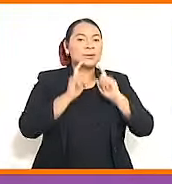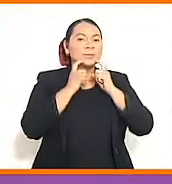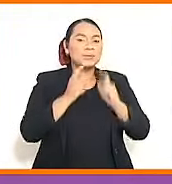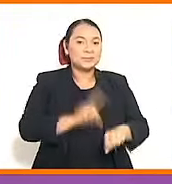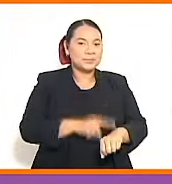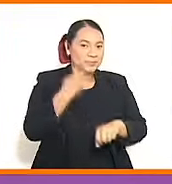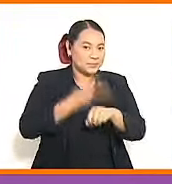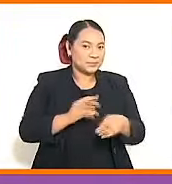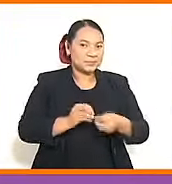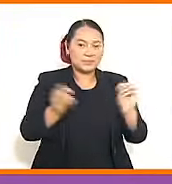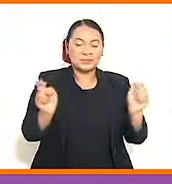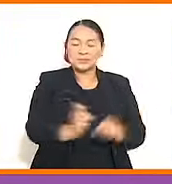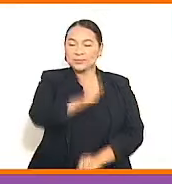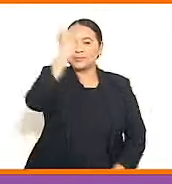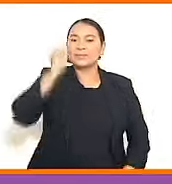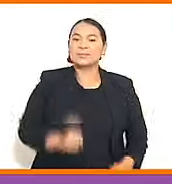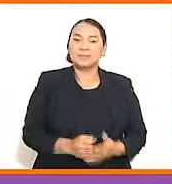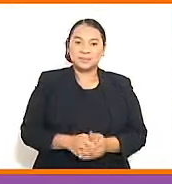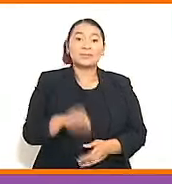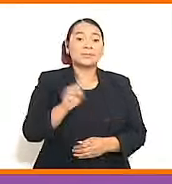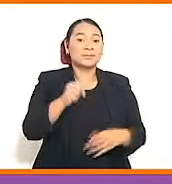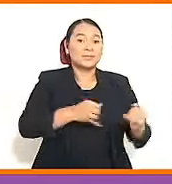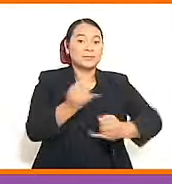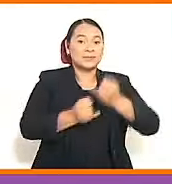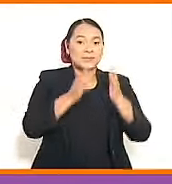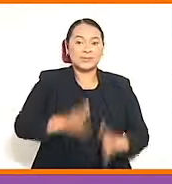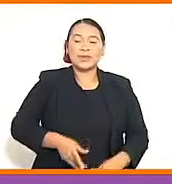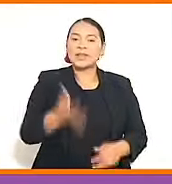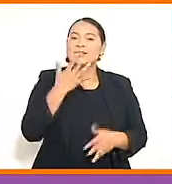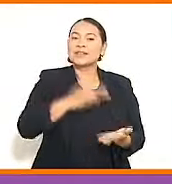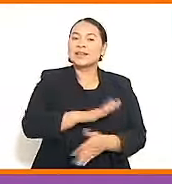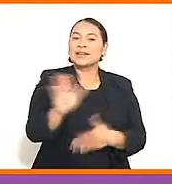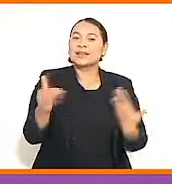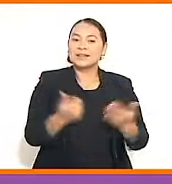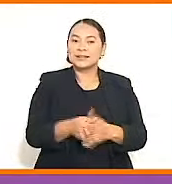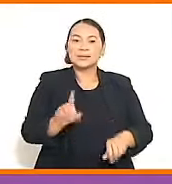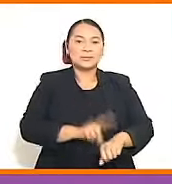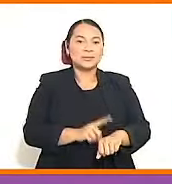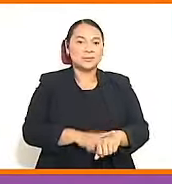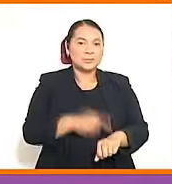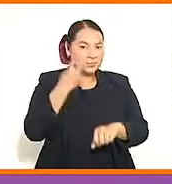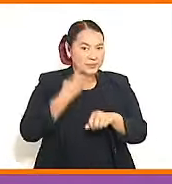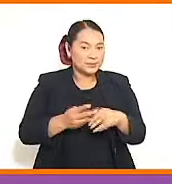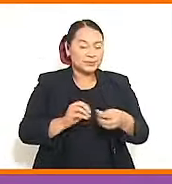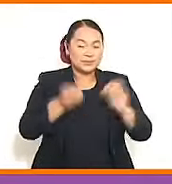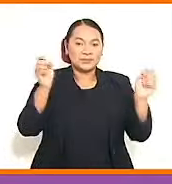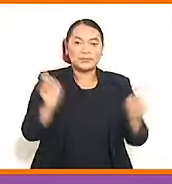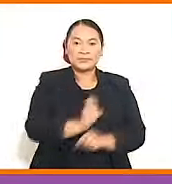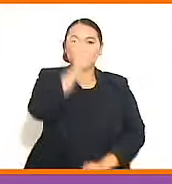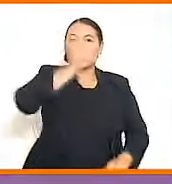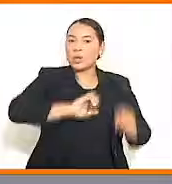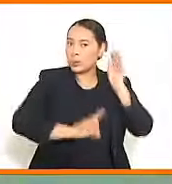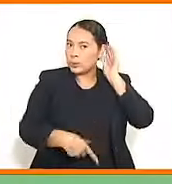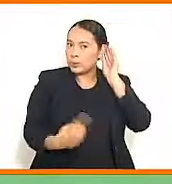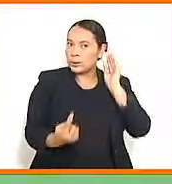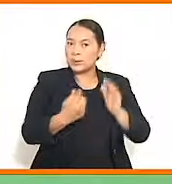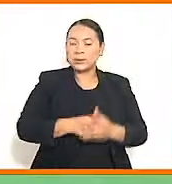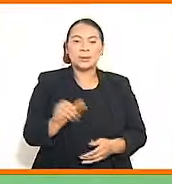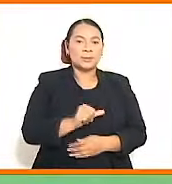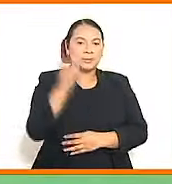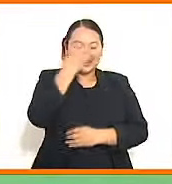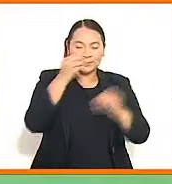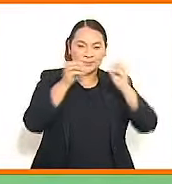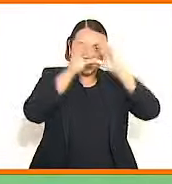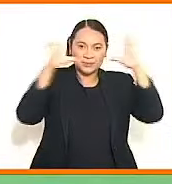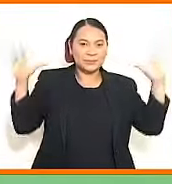número ganador. Muchas gracias, Madeline. Así es, querido jugador, te deseo muchísima suerte porque vamos a conocer el número afortunado para más uno en esta agradable mañana de